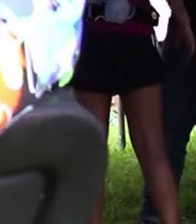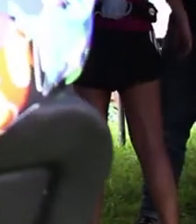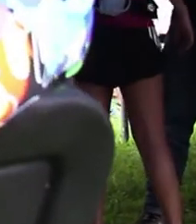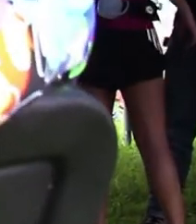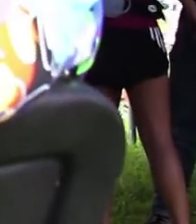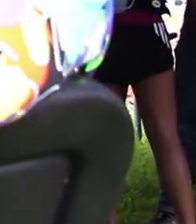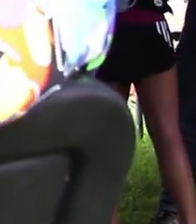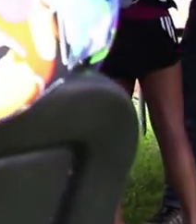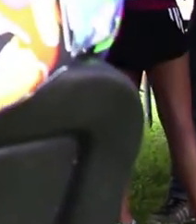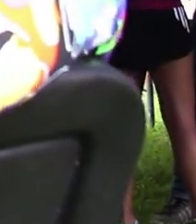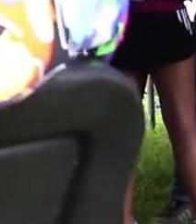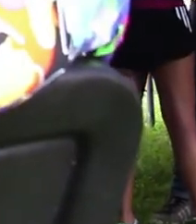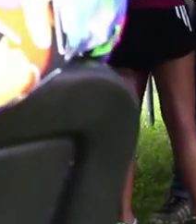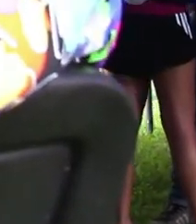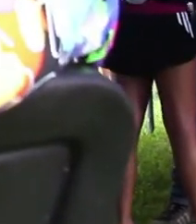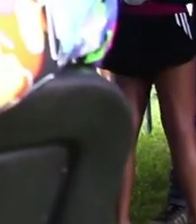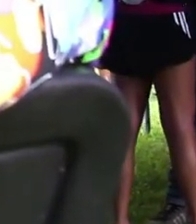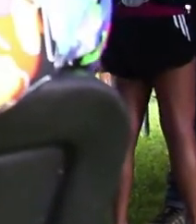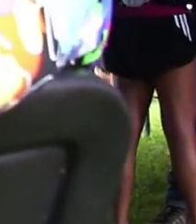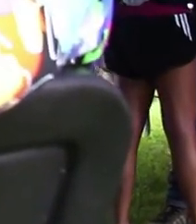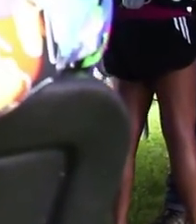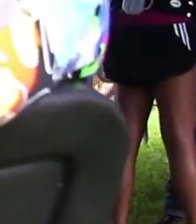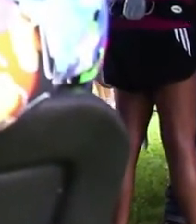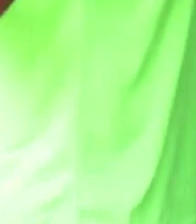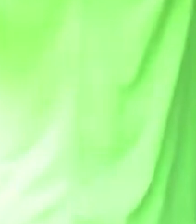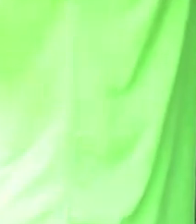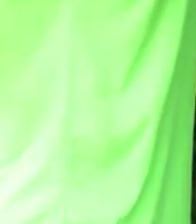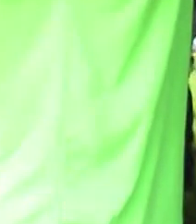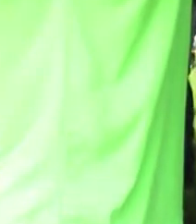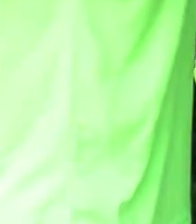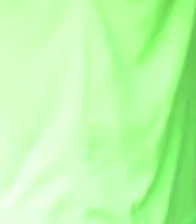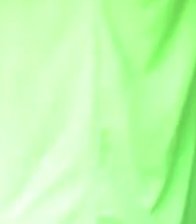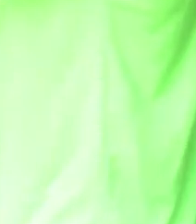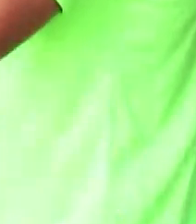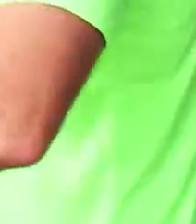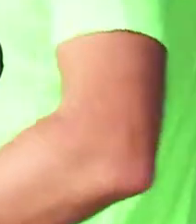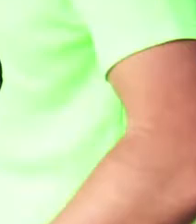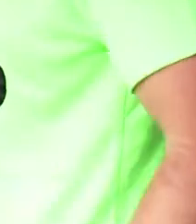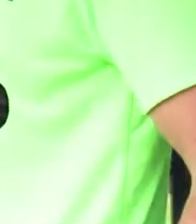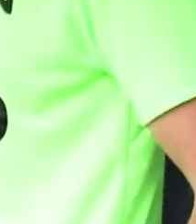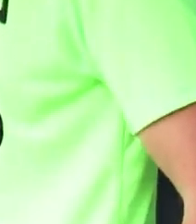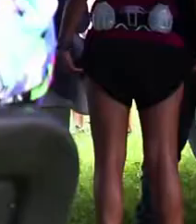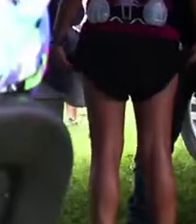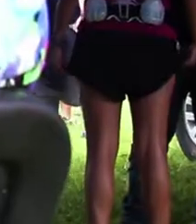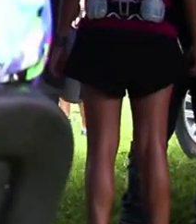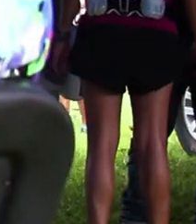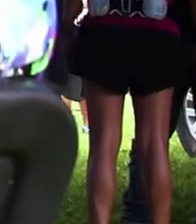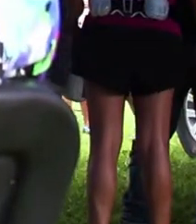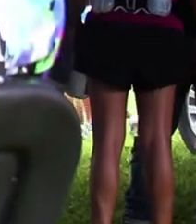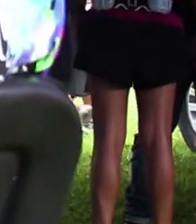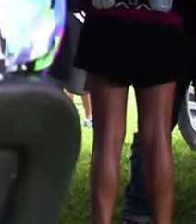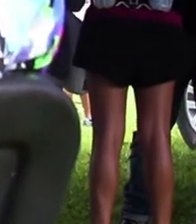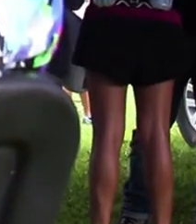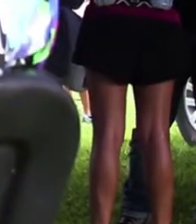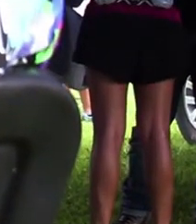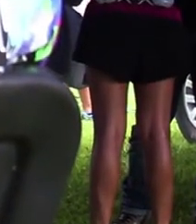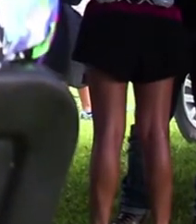él. Aunque ya viejillos, pero hacemos todo. Sí, somos felices